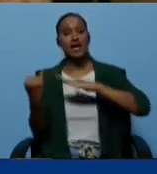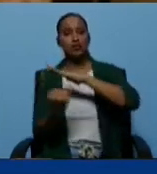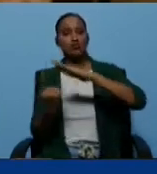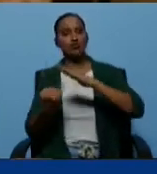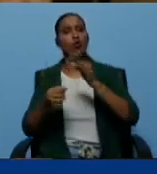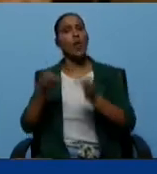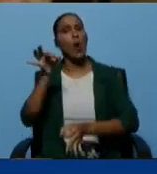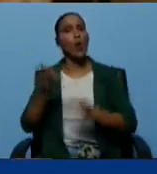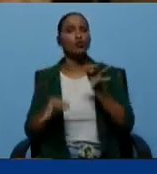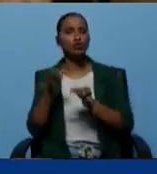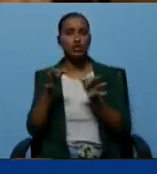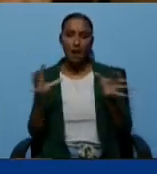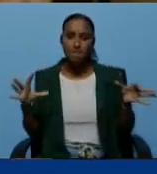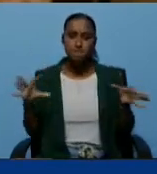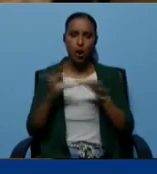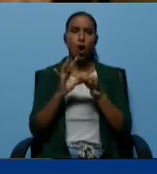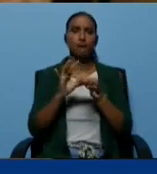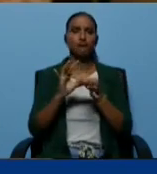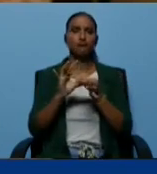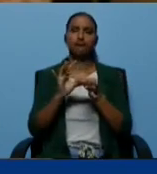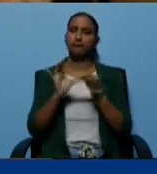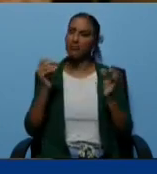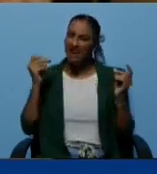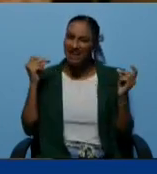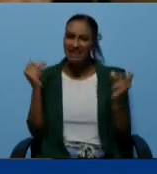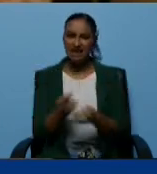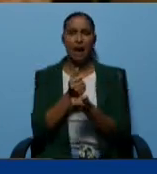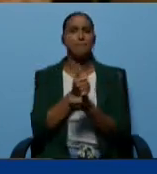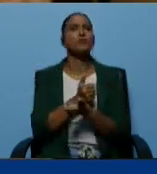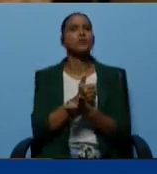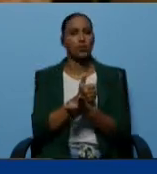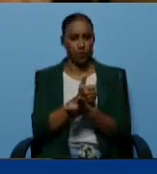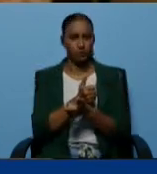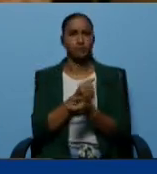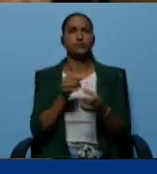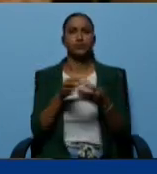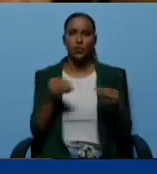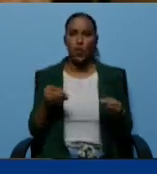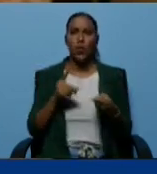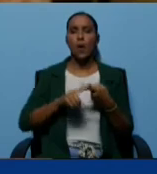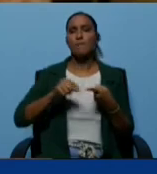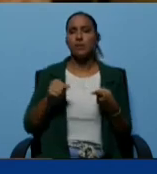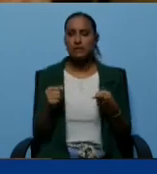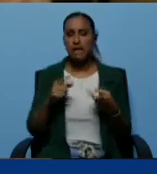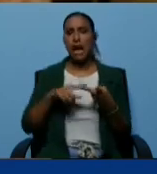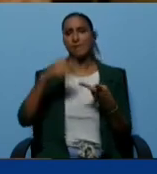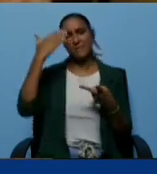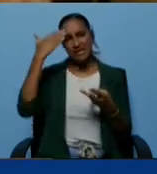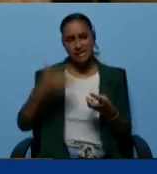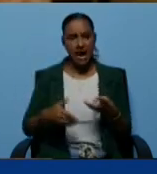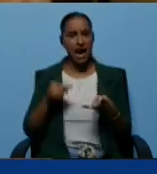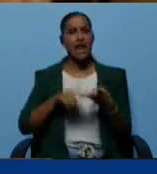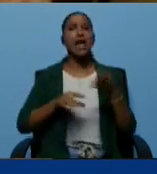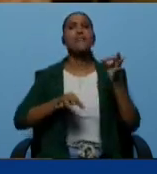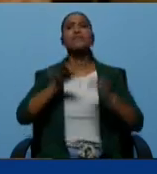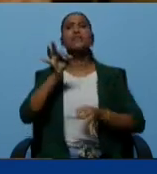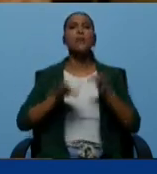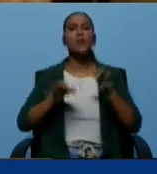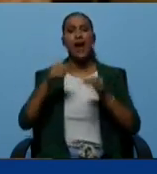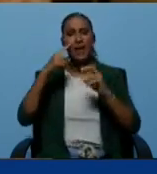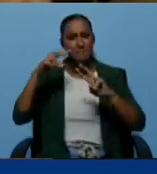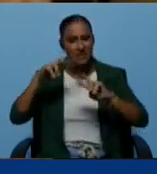que incluyen obviamente cuerpos de seguridad del Estado, civiles y militares, y los tribunales penales,